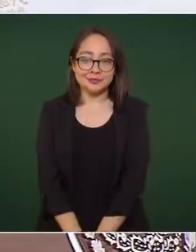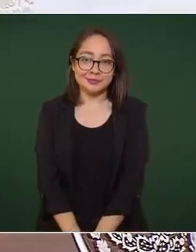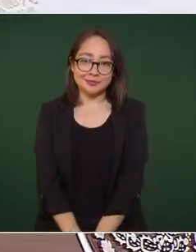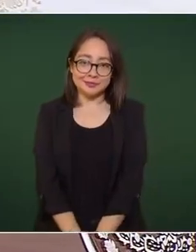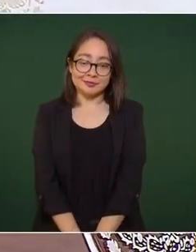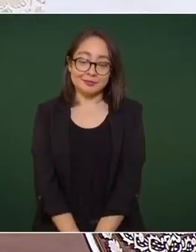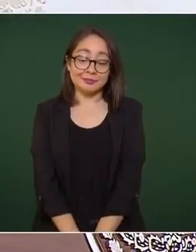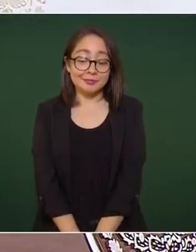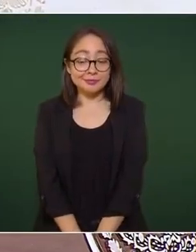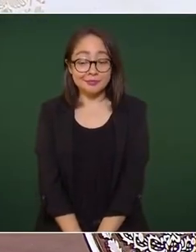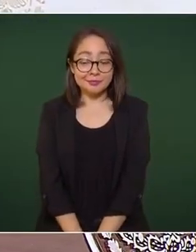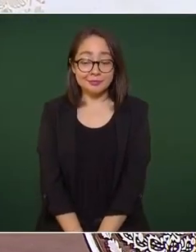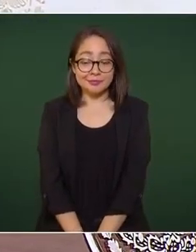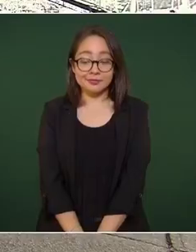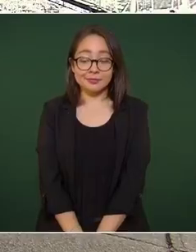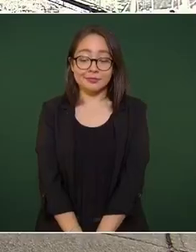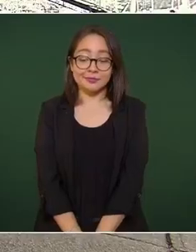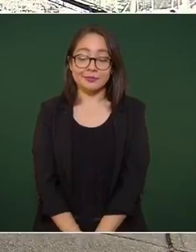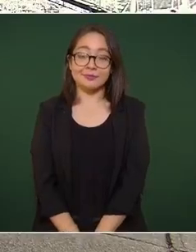Y